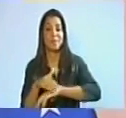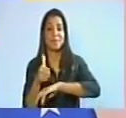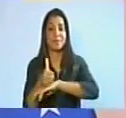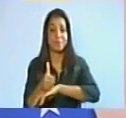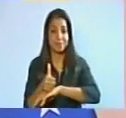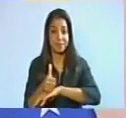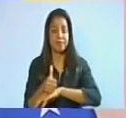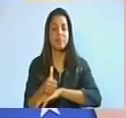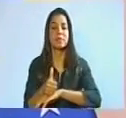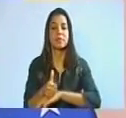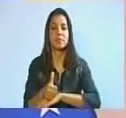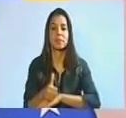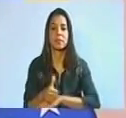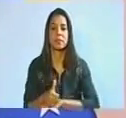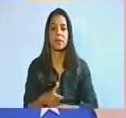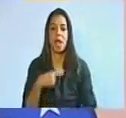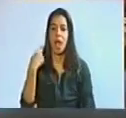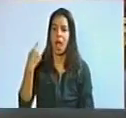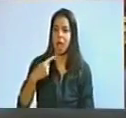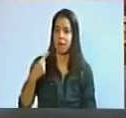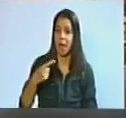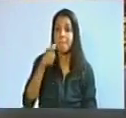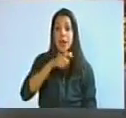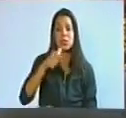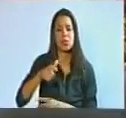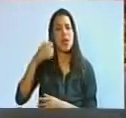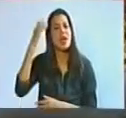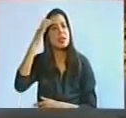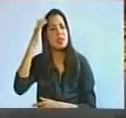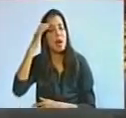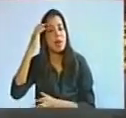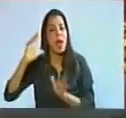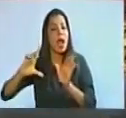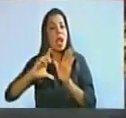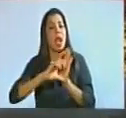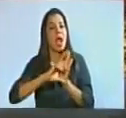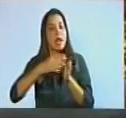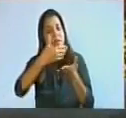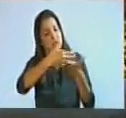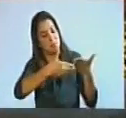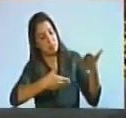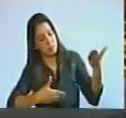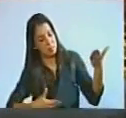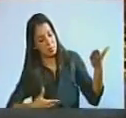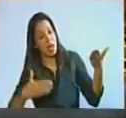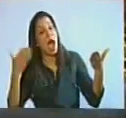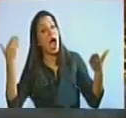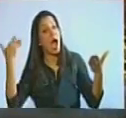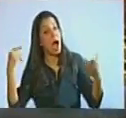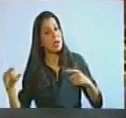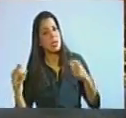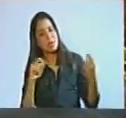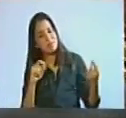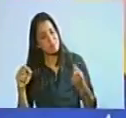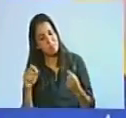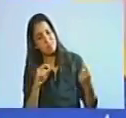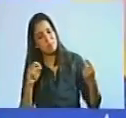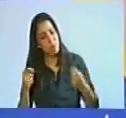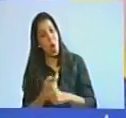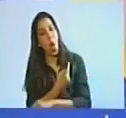comisión, y la gente tiene que saber que cuando una ley llega aquí, esa ley ha sido trabajada, masticada,